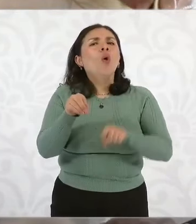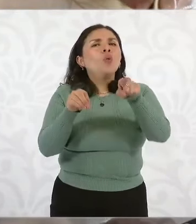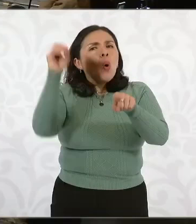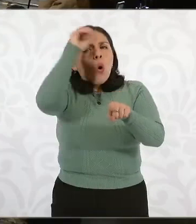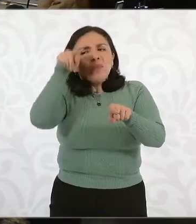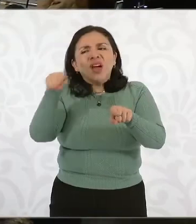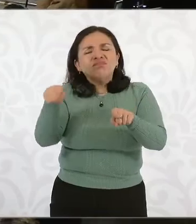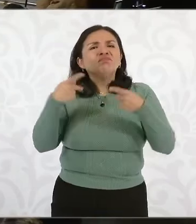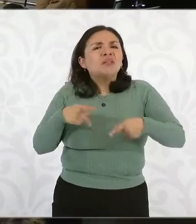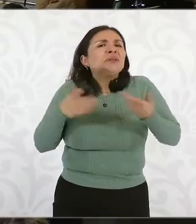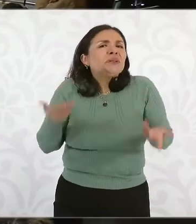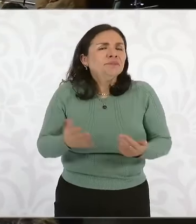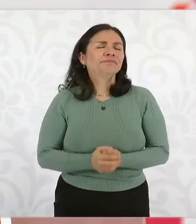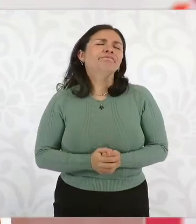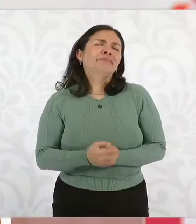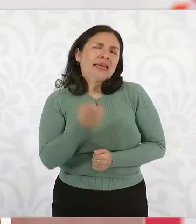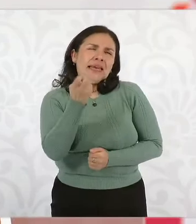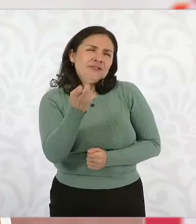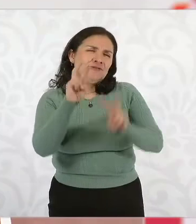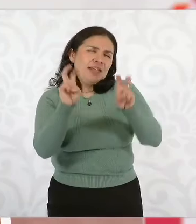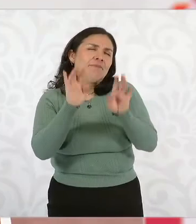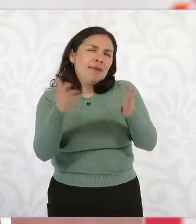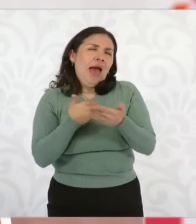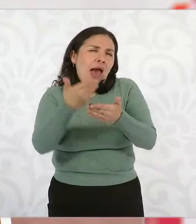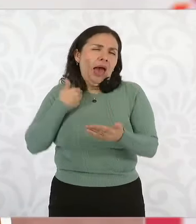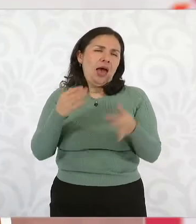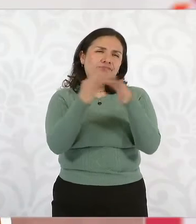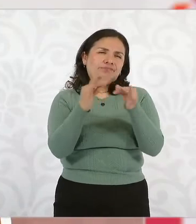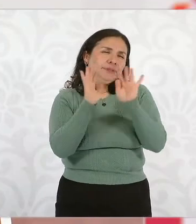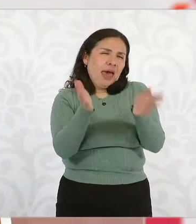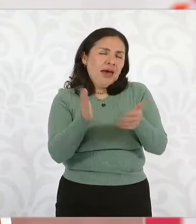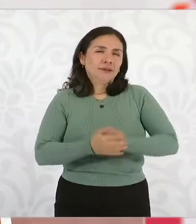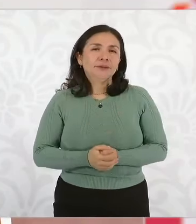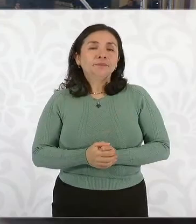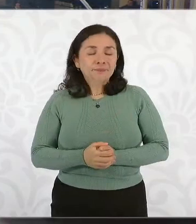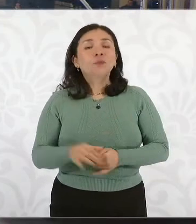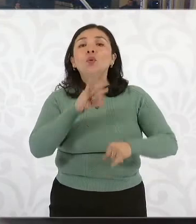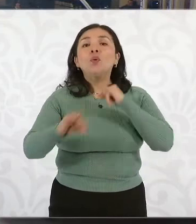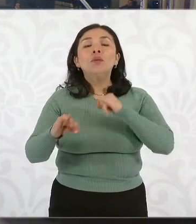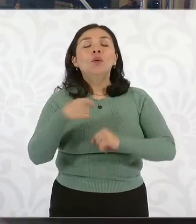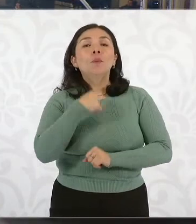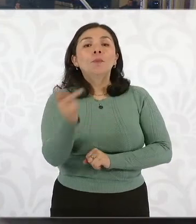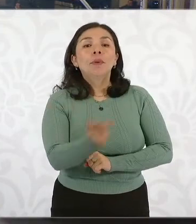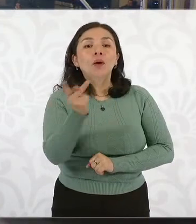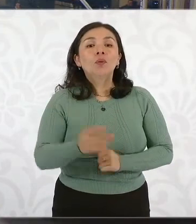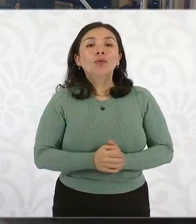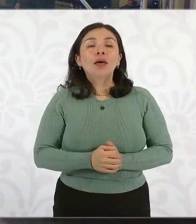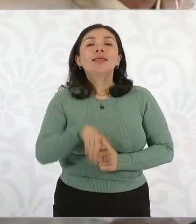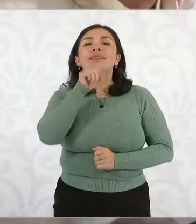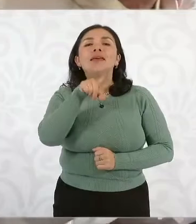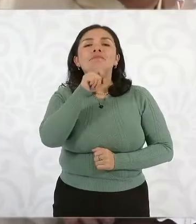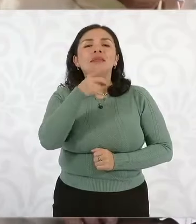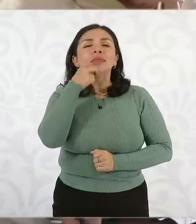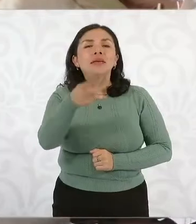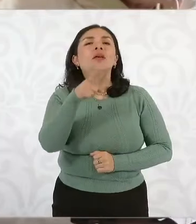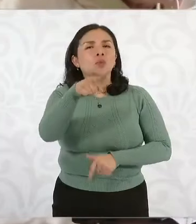legislador? Ya lo comenté yo en otras ocasiones, ¿no? Okay. Y por último, de mi parte, también había comentado que